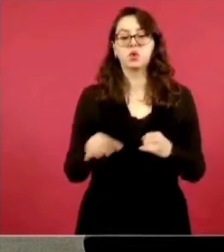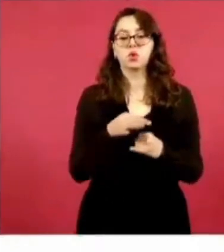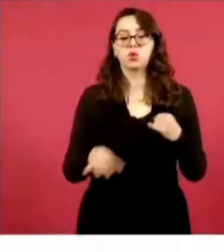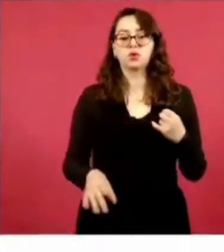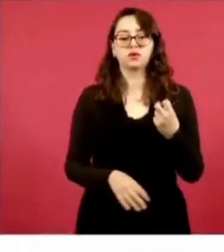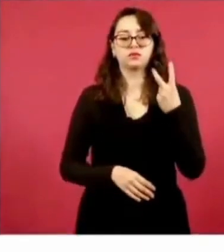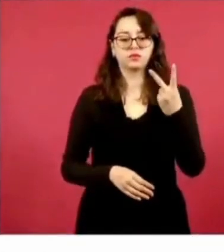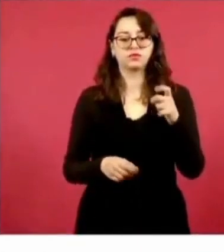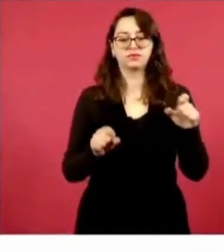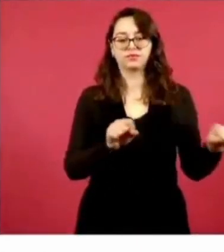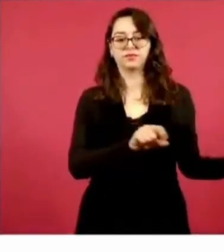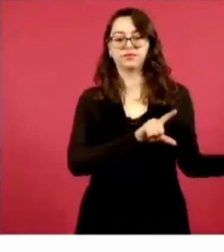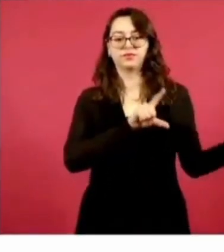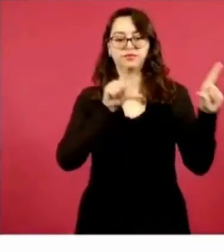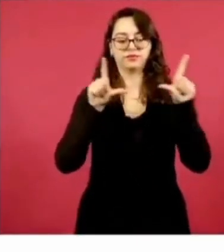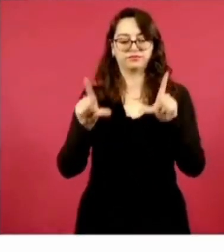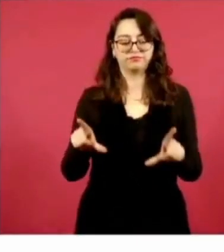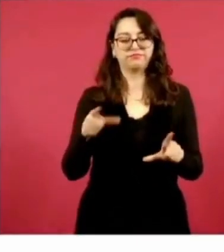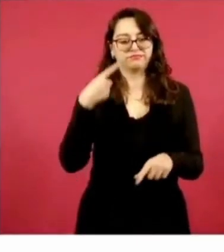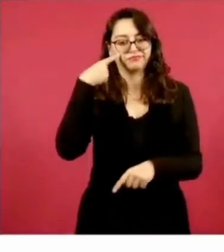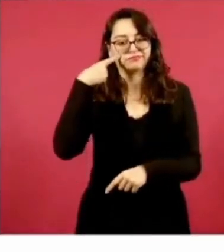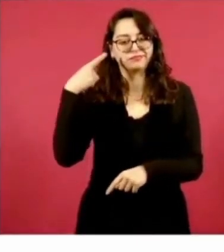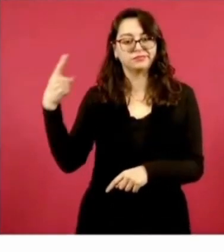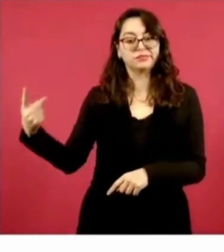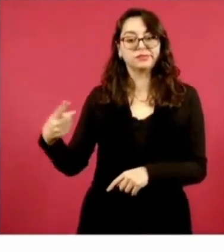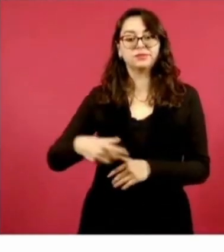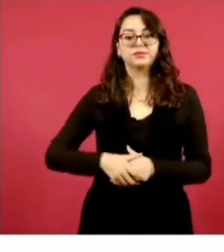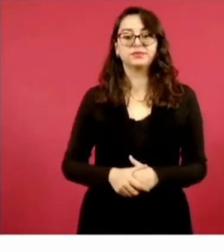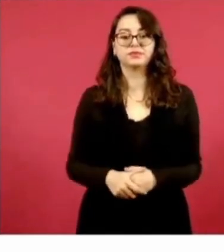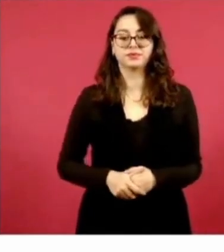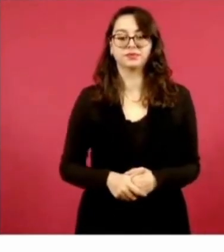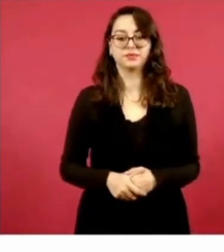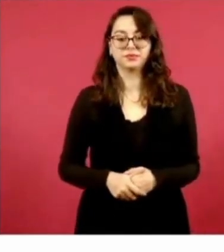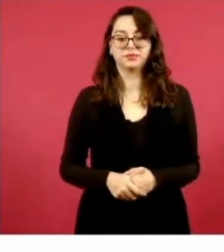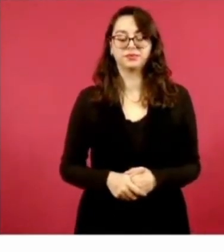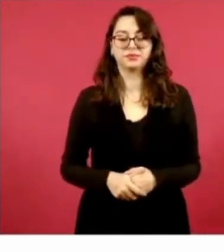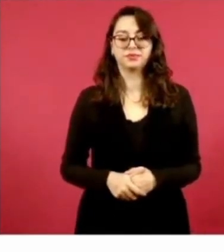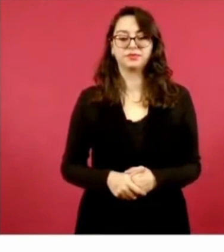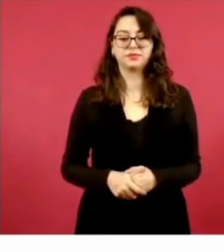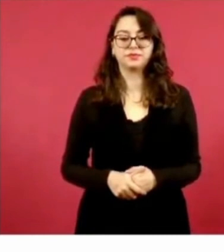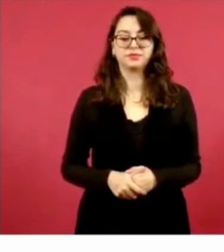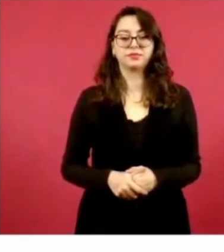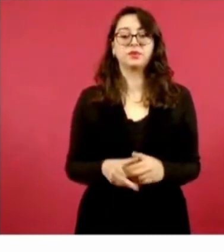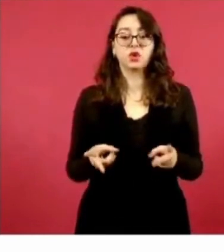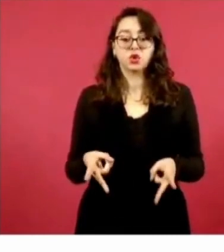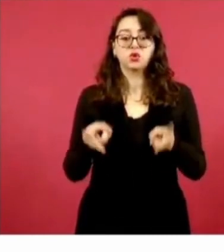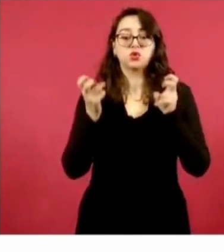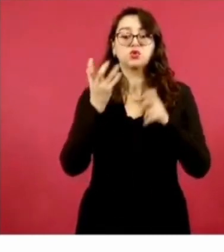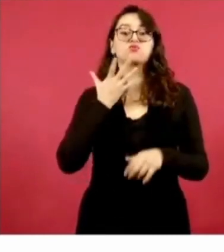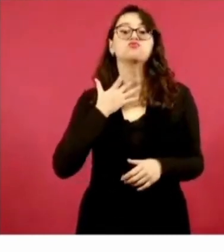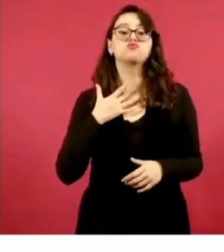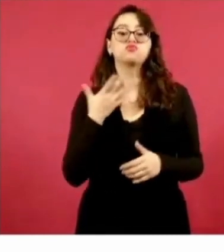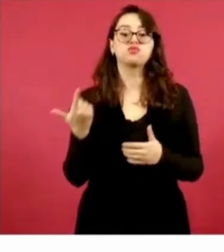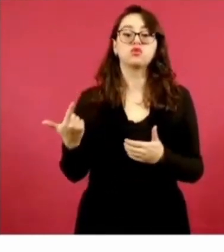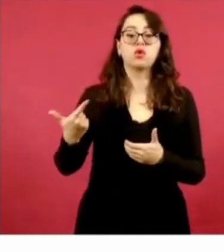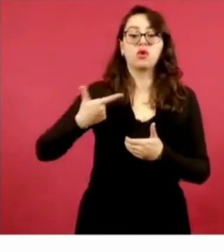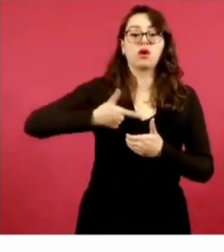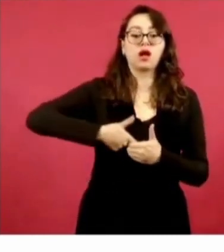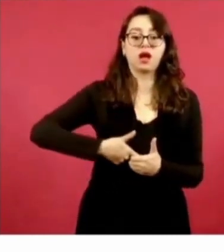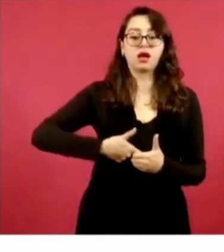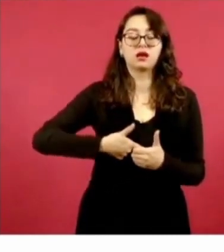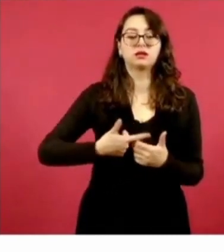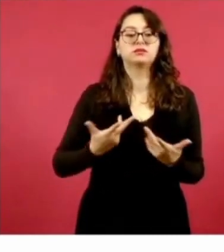la relativa a los resultados de robo de hidrocarburos eh desde el inicio de la administra se